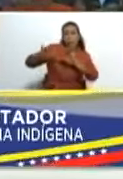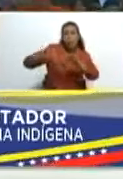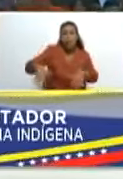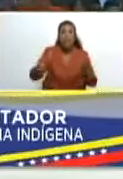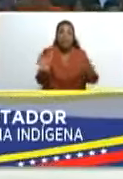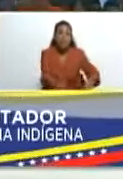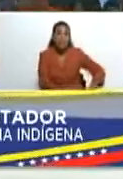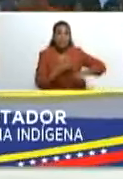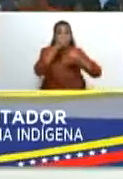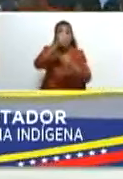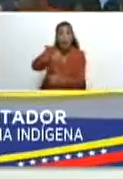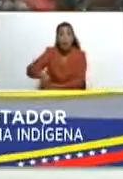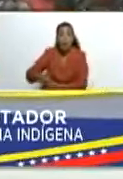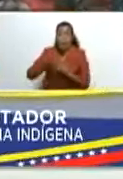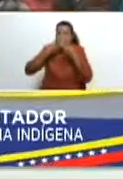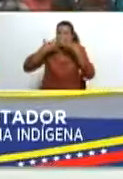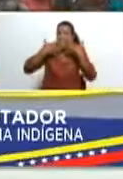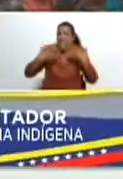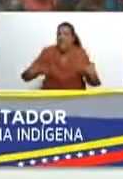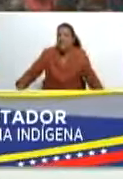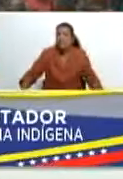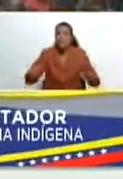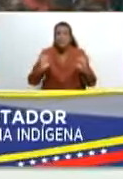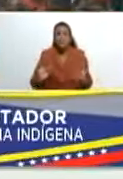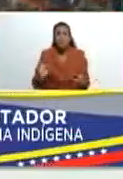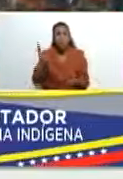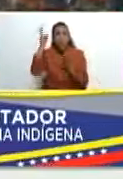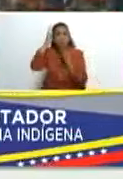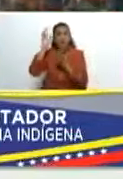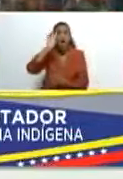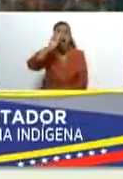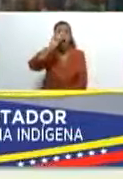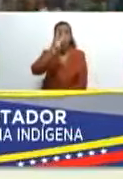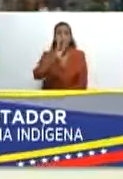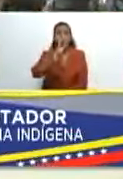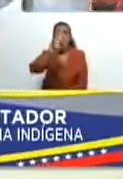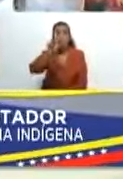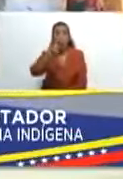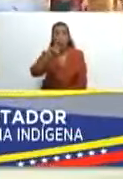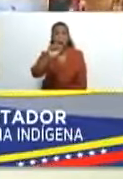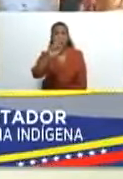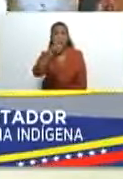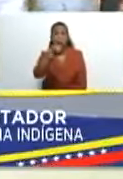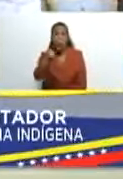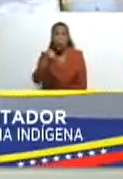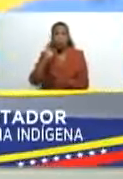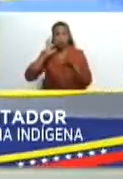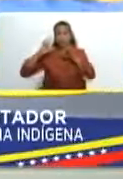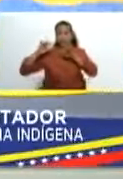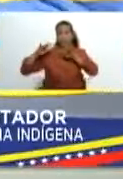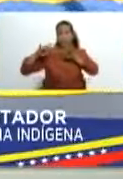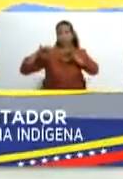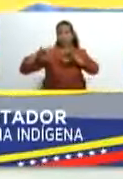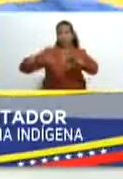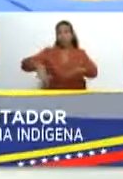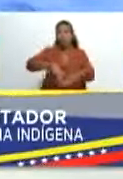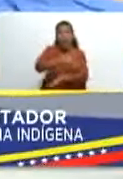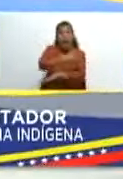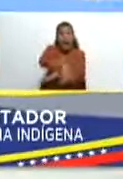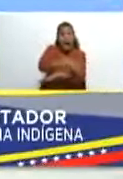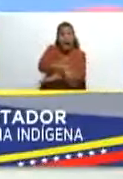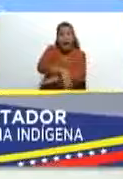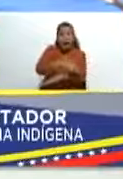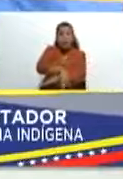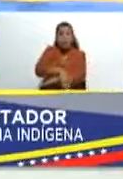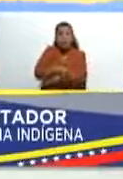Delta Macuro, lo hermoso de nuestro pueblo indígena guarao, que hoy se desbordó las calles